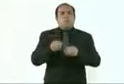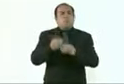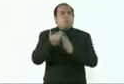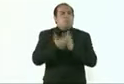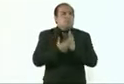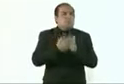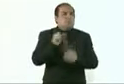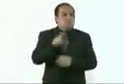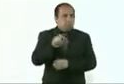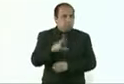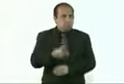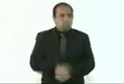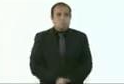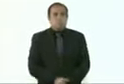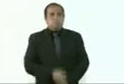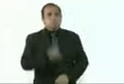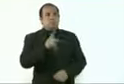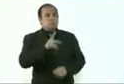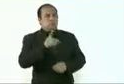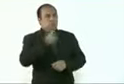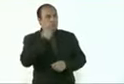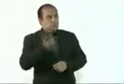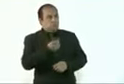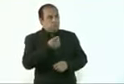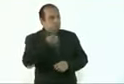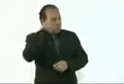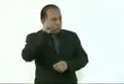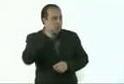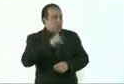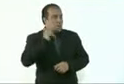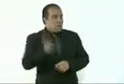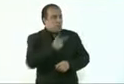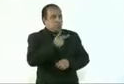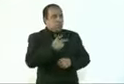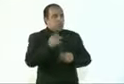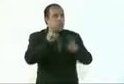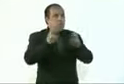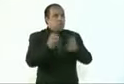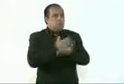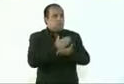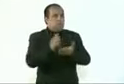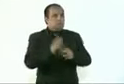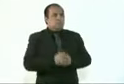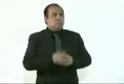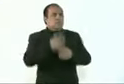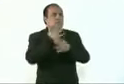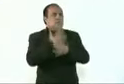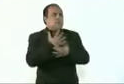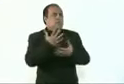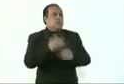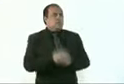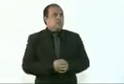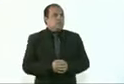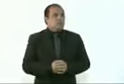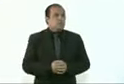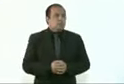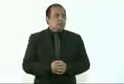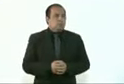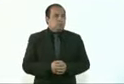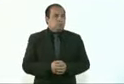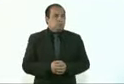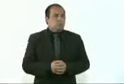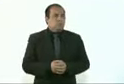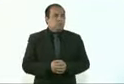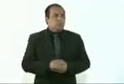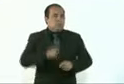Ok. Y doctora, yo quería preguntarle en otro tema, se ha hablado un tanto del